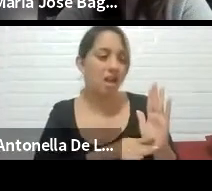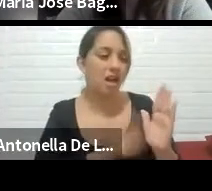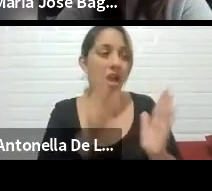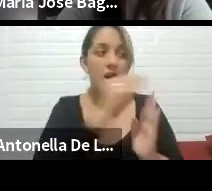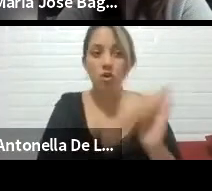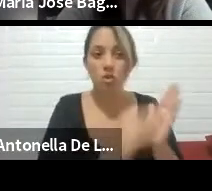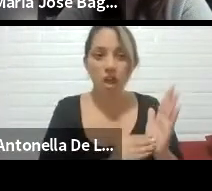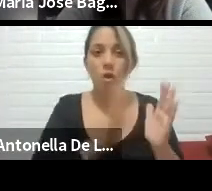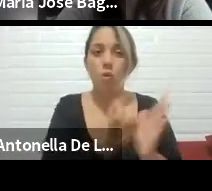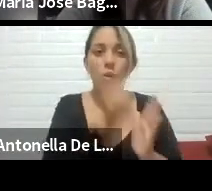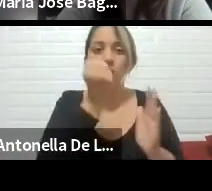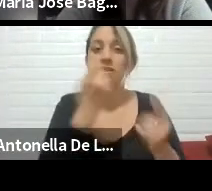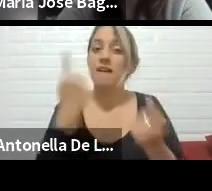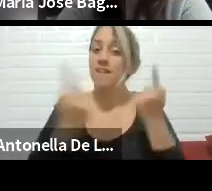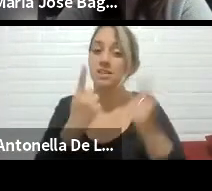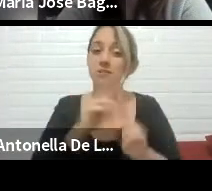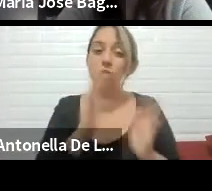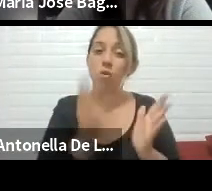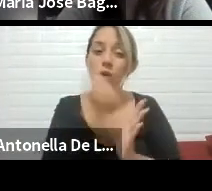de habilitados, ¿no?